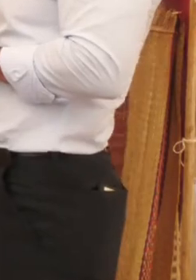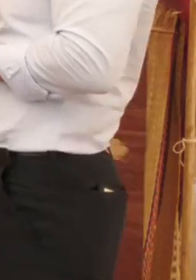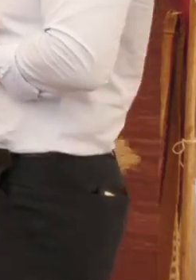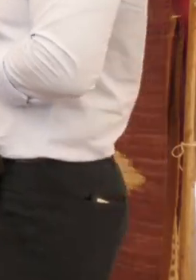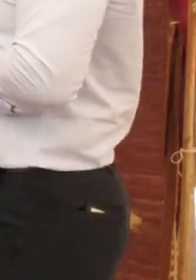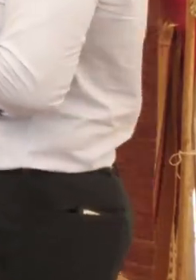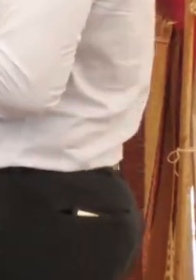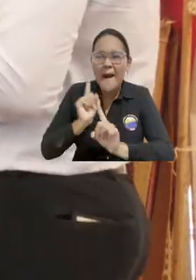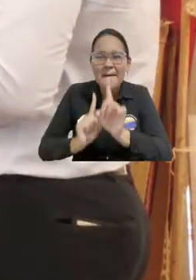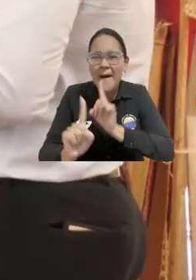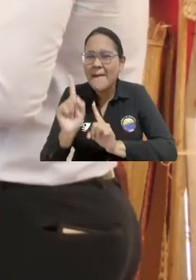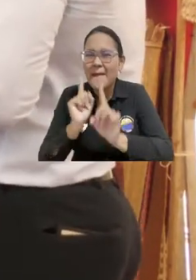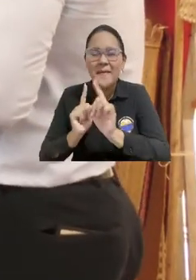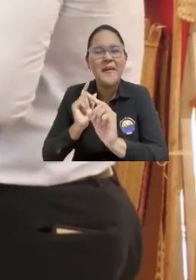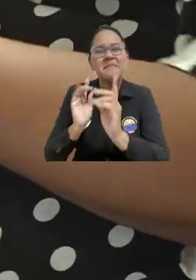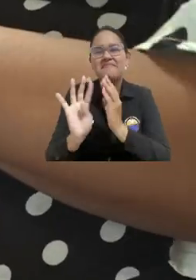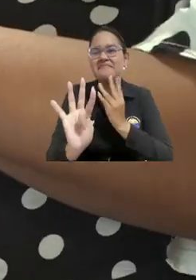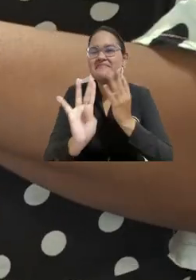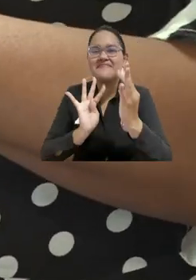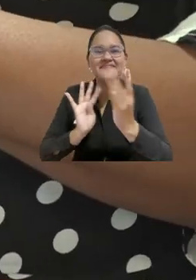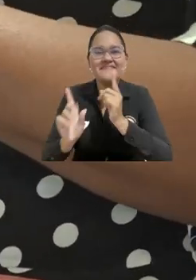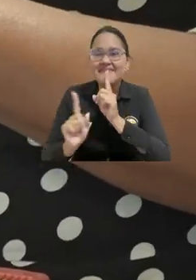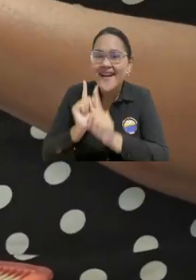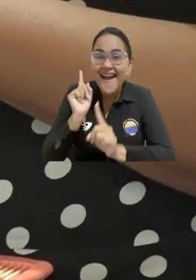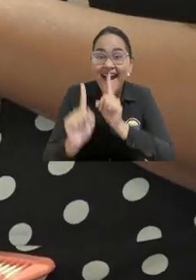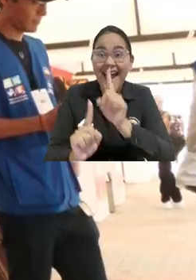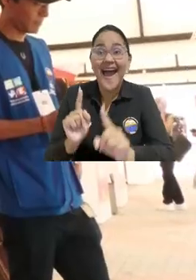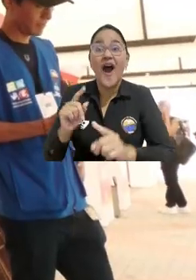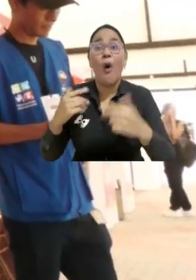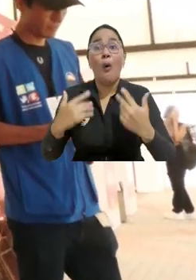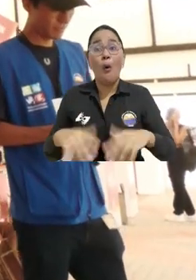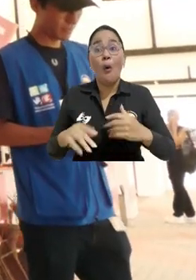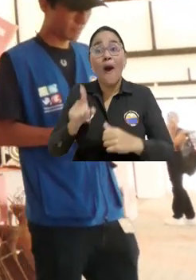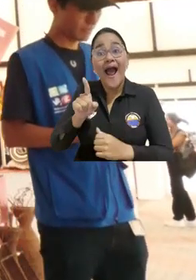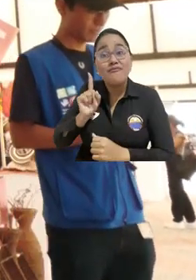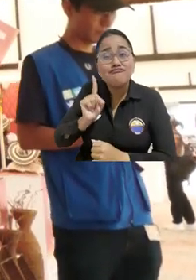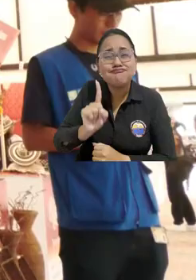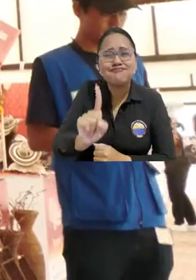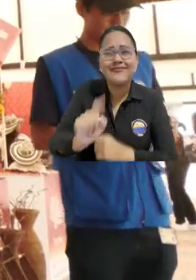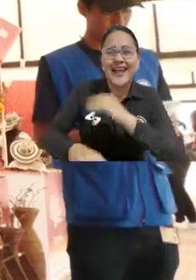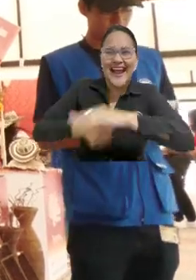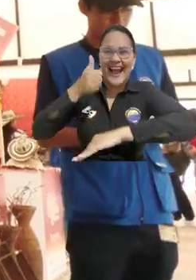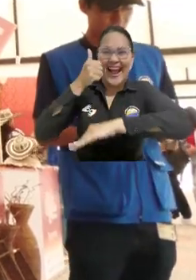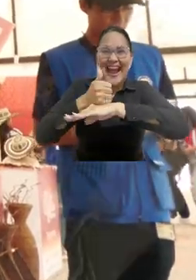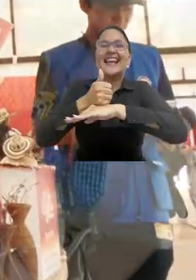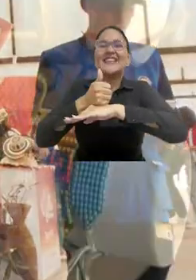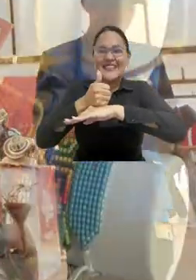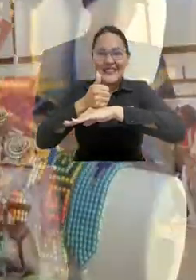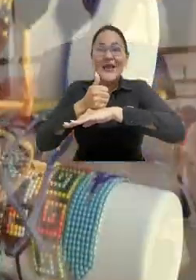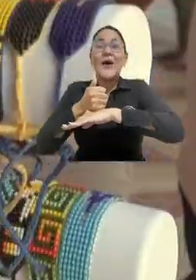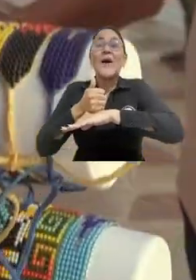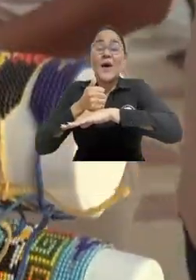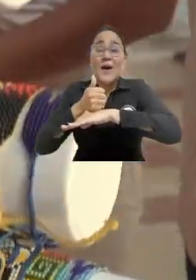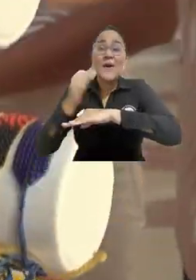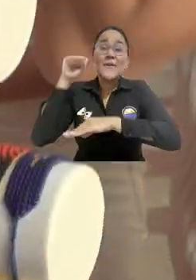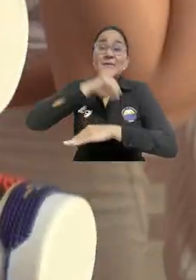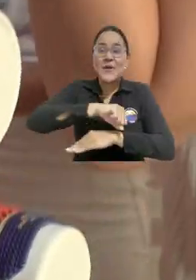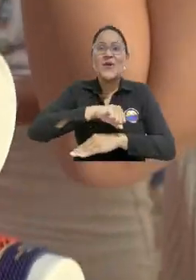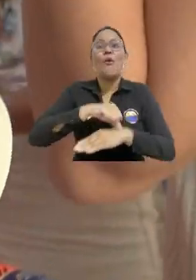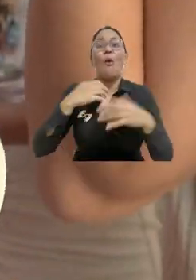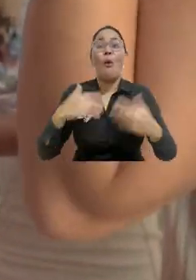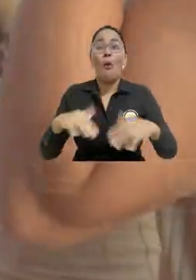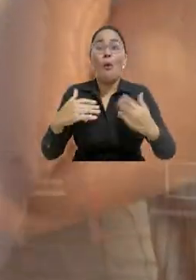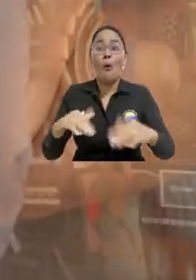Con un recorrido por los stands, conociendo y compartiendo los diferentes emprendimientos, el doctor Pablo Vera dio inicio al evento que hasta